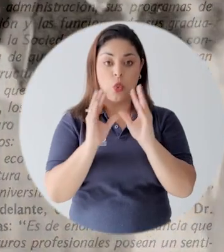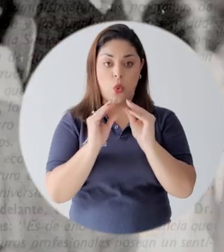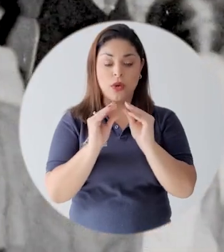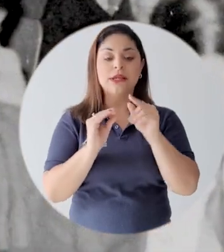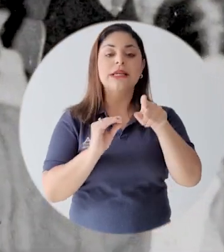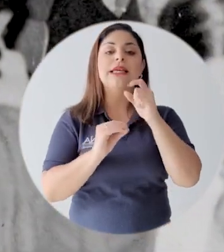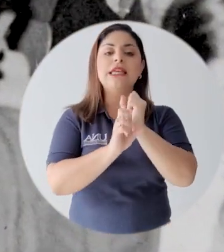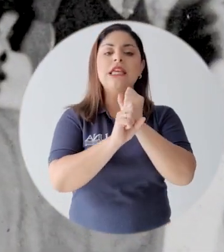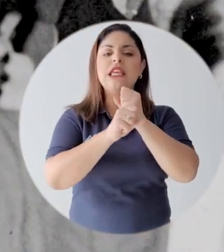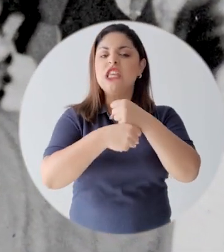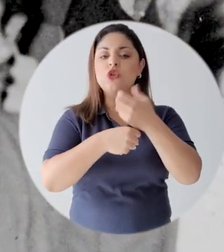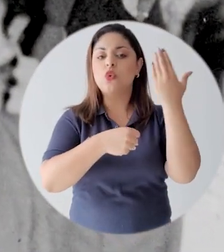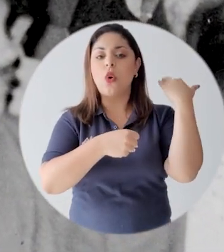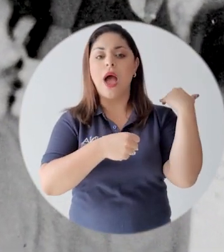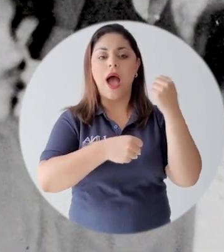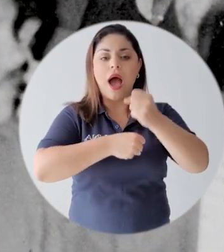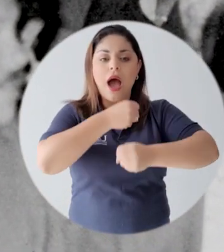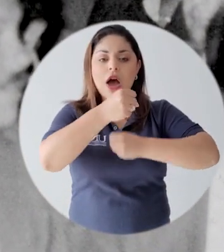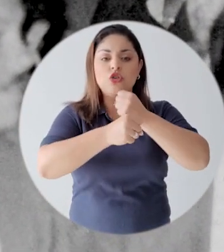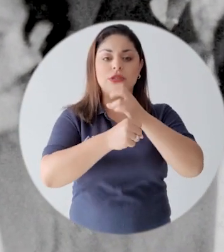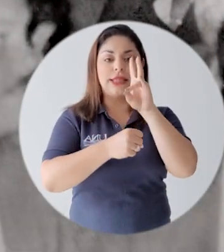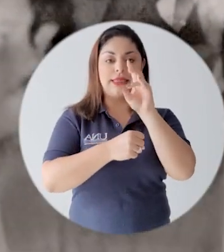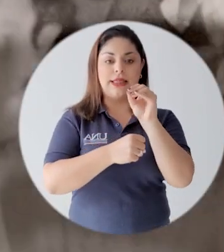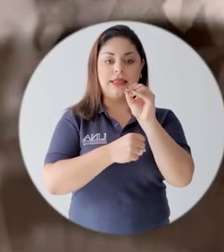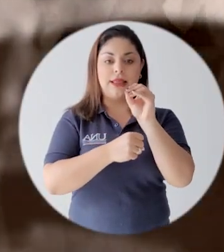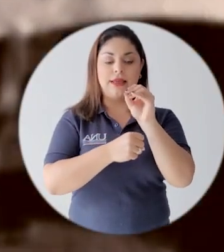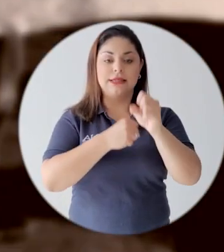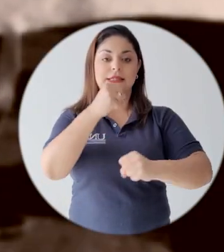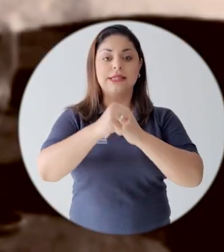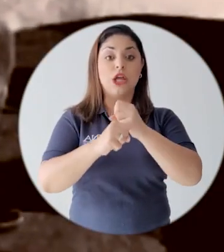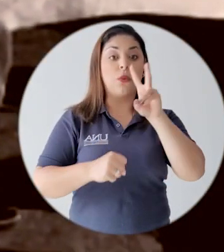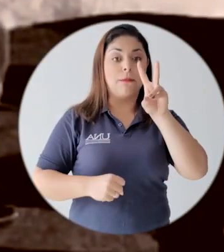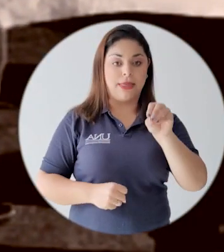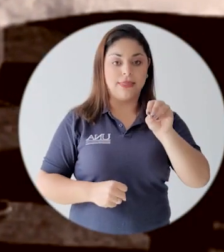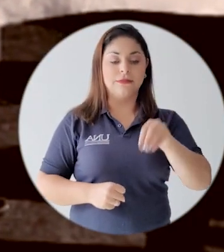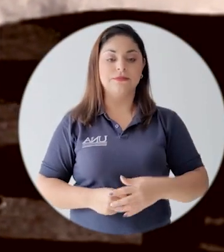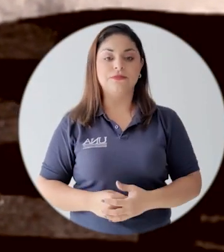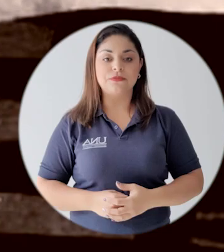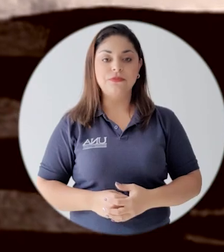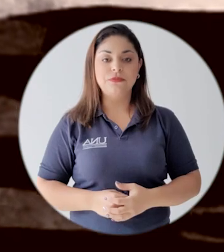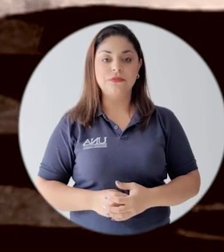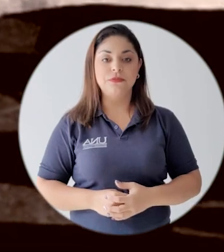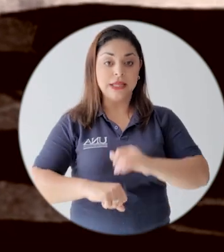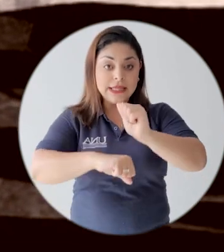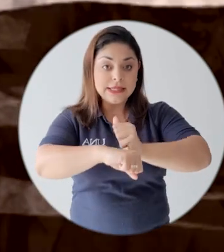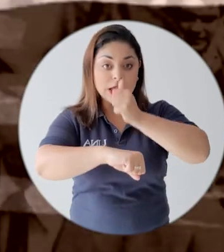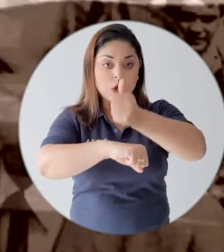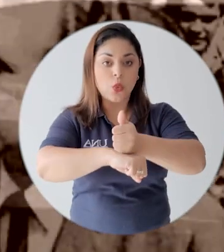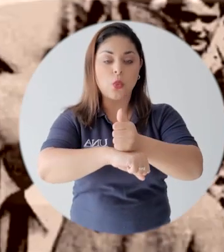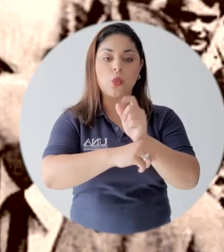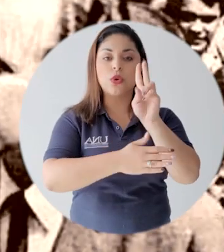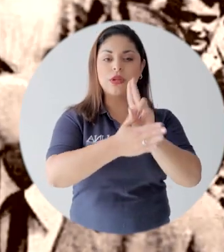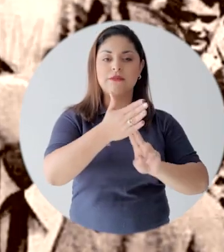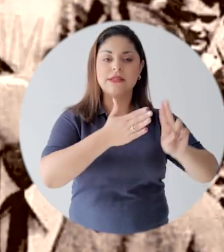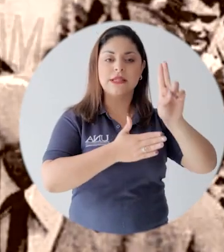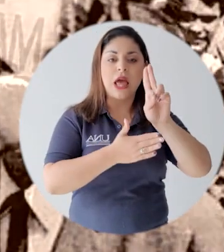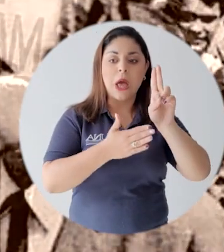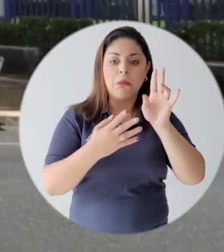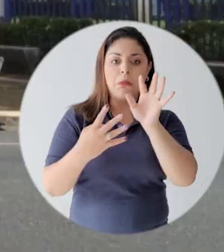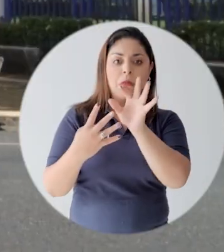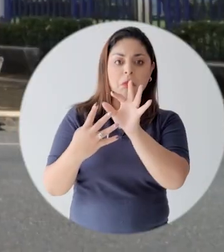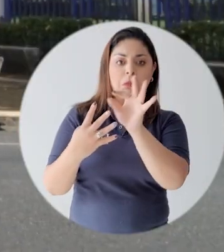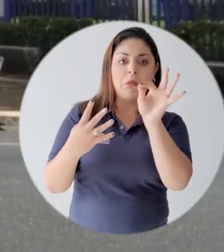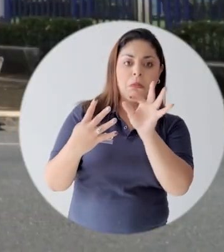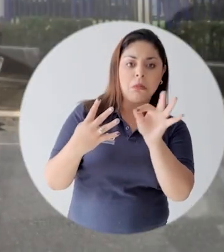Costa Rica a inicio de los años 70 del siglo XX. De paso, se creaba una